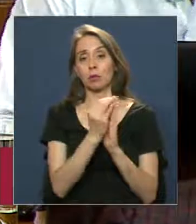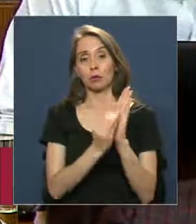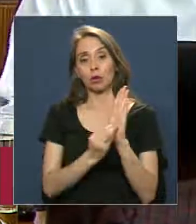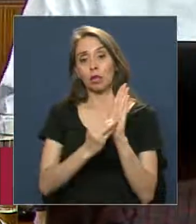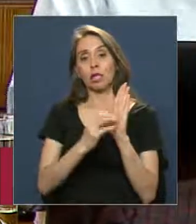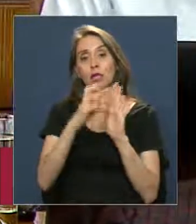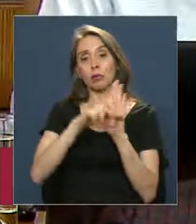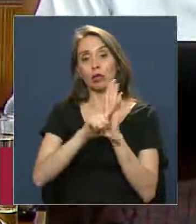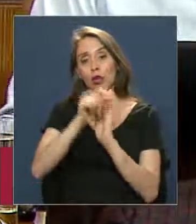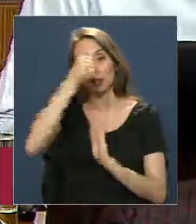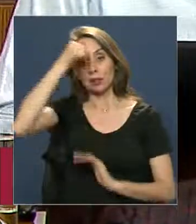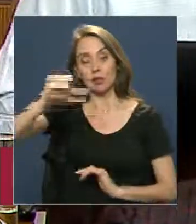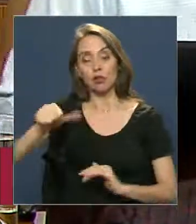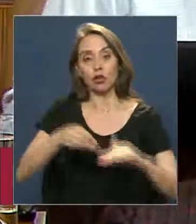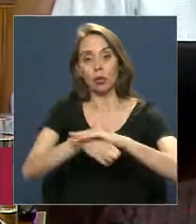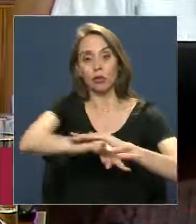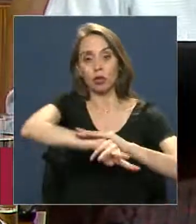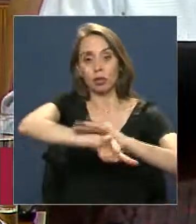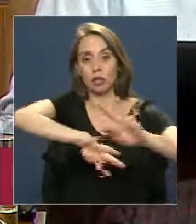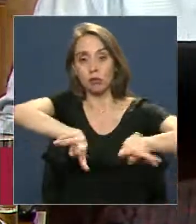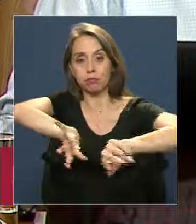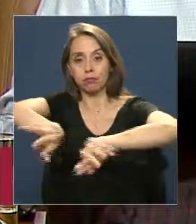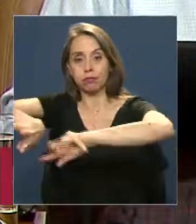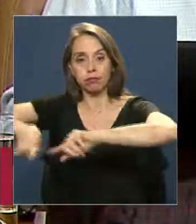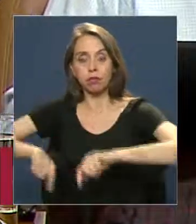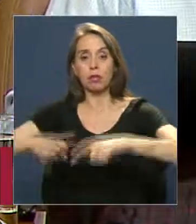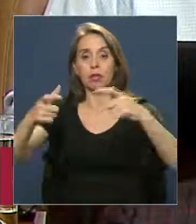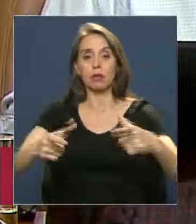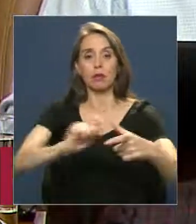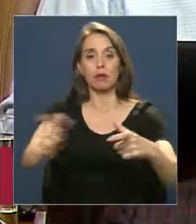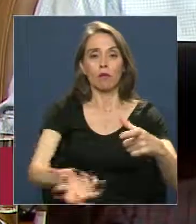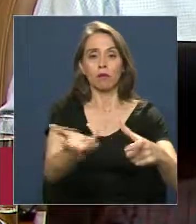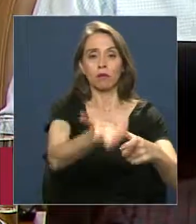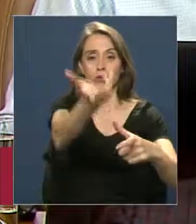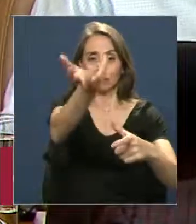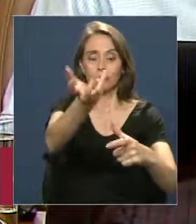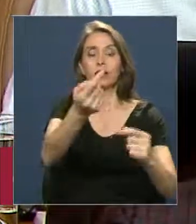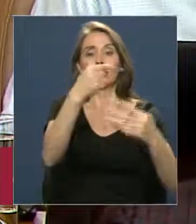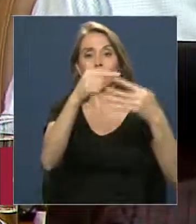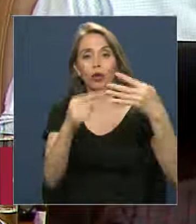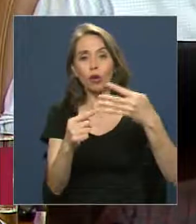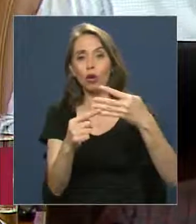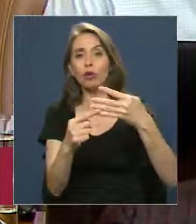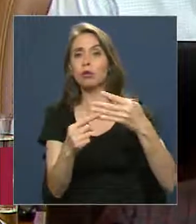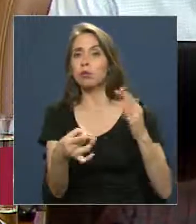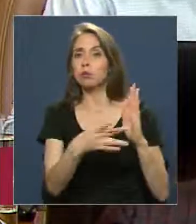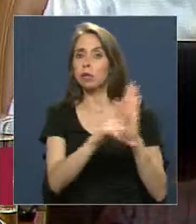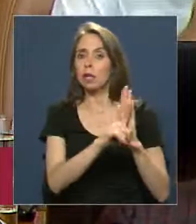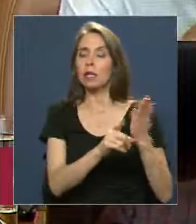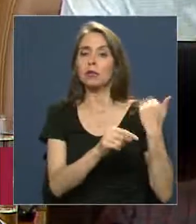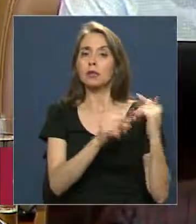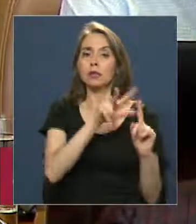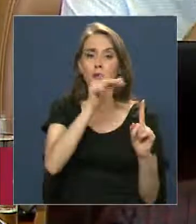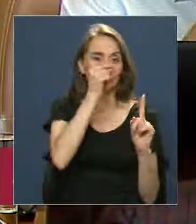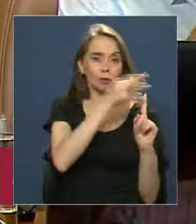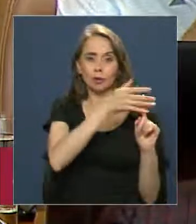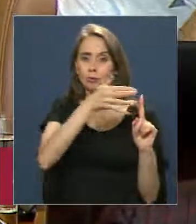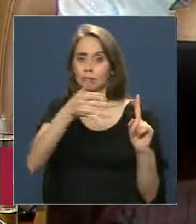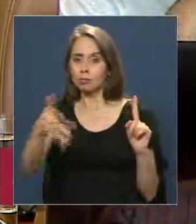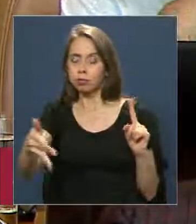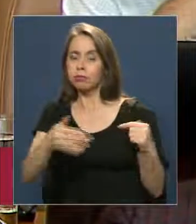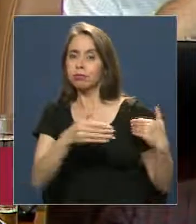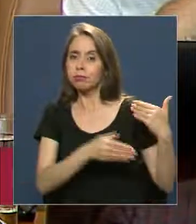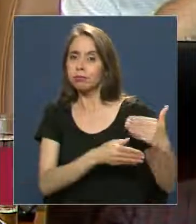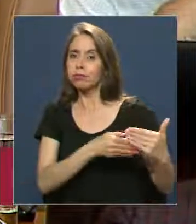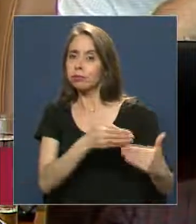saqueo, de las barricadas, de los distintos delitos que se han ido, ¿cierto?, sucediendo y que en nuestro